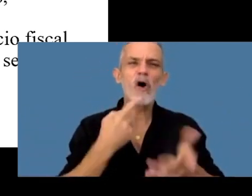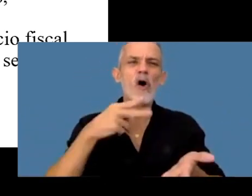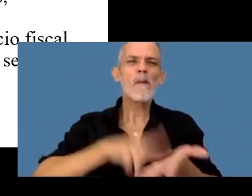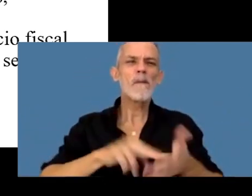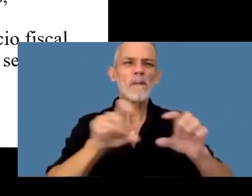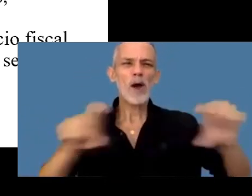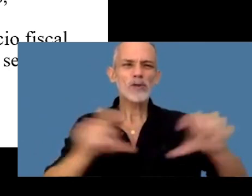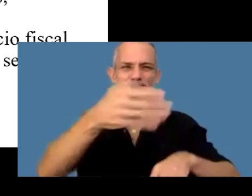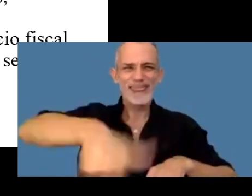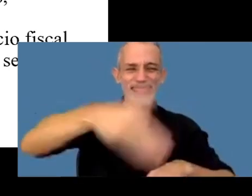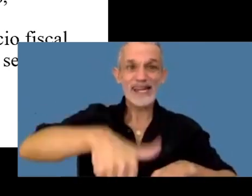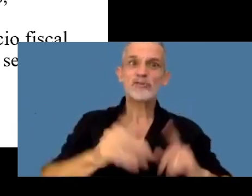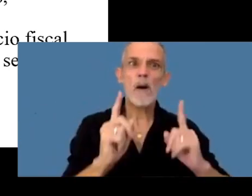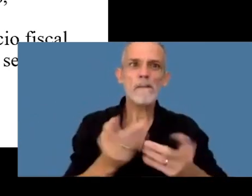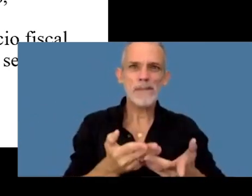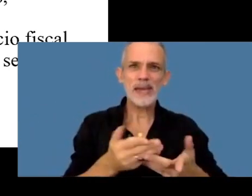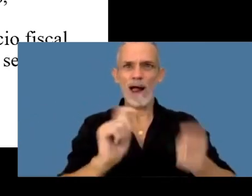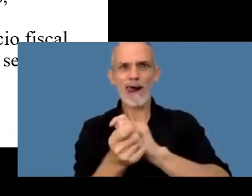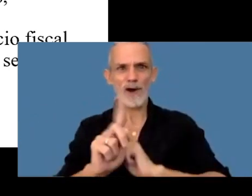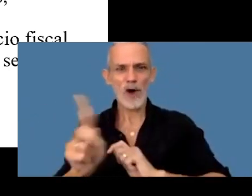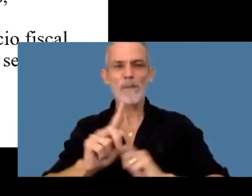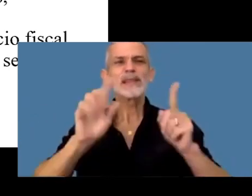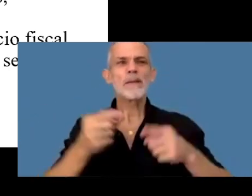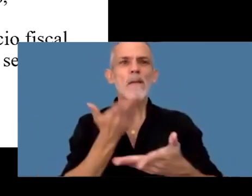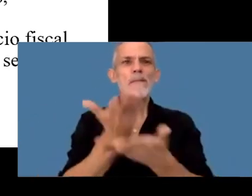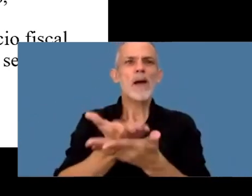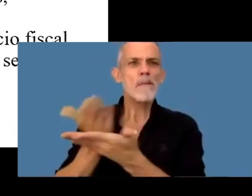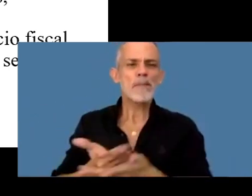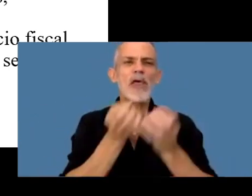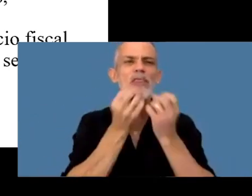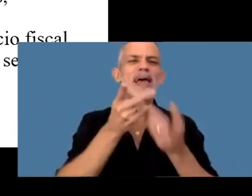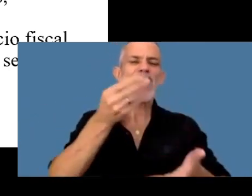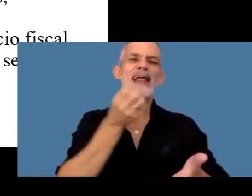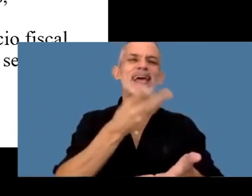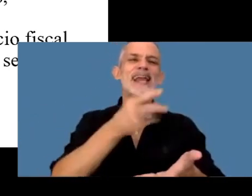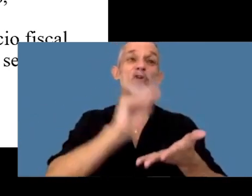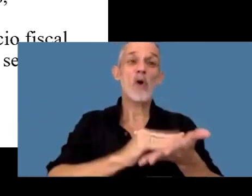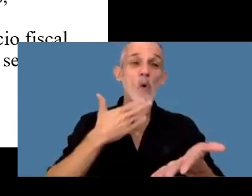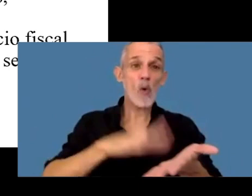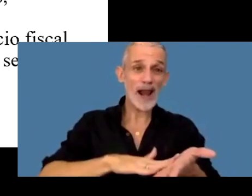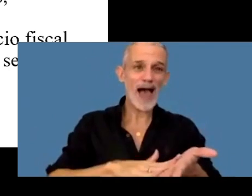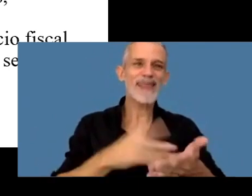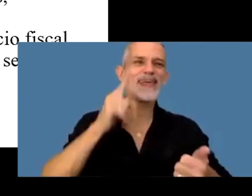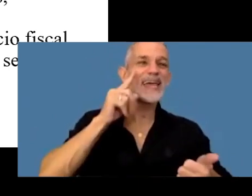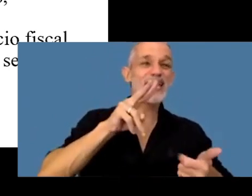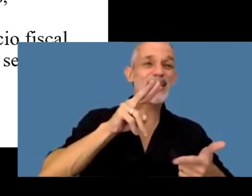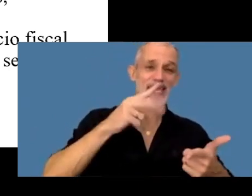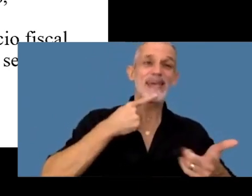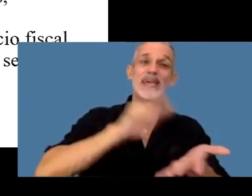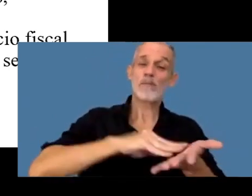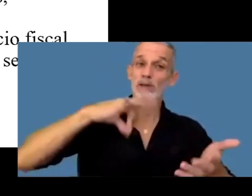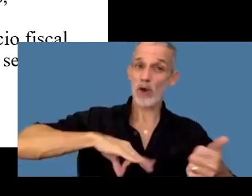haber presentado las declaraciones juradas, tanto de impuesto a las ganancias, ganancia